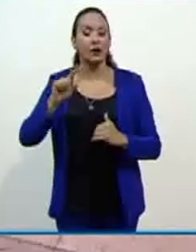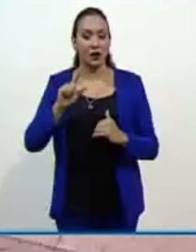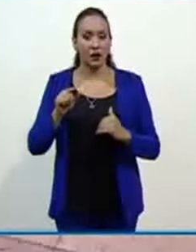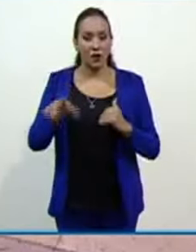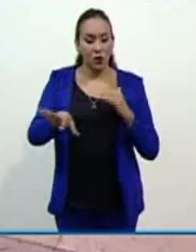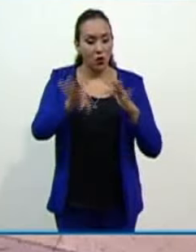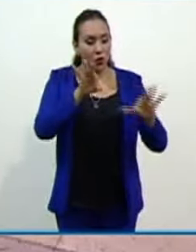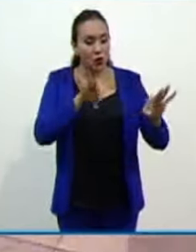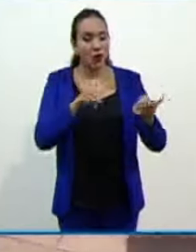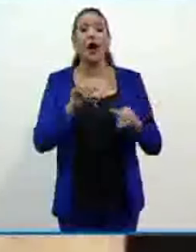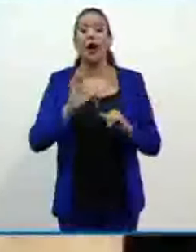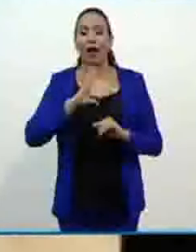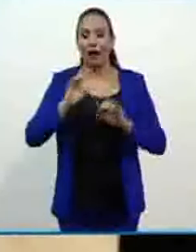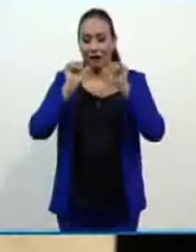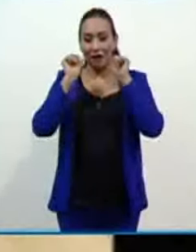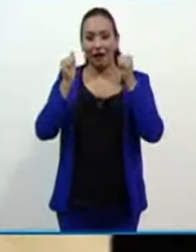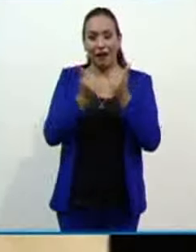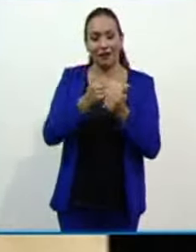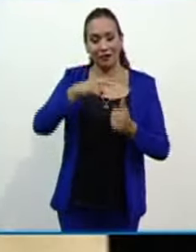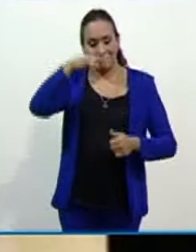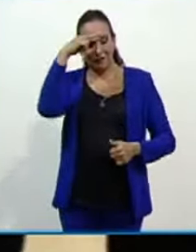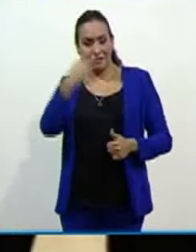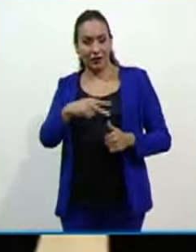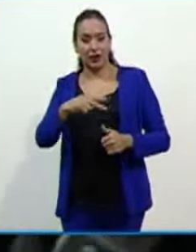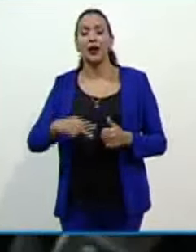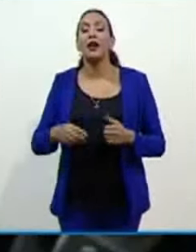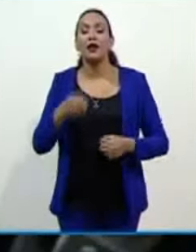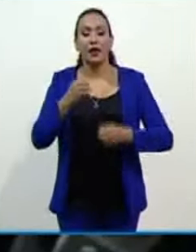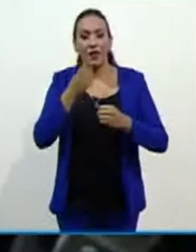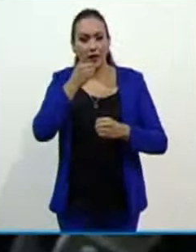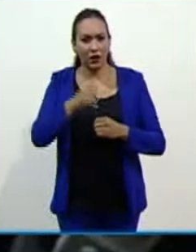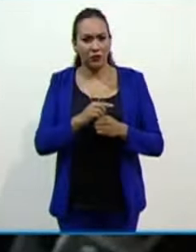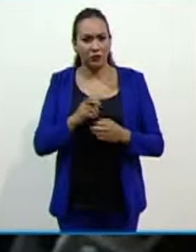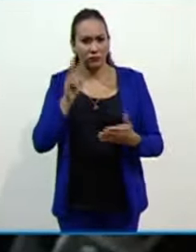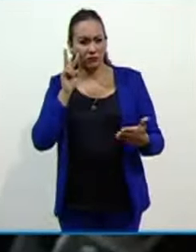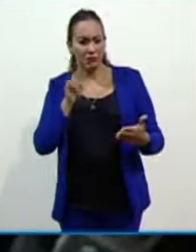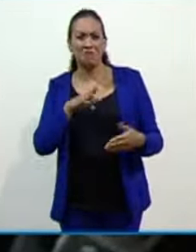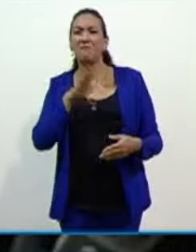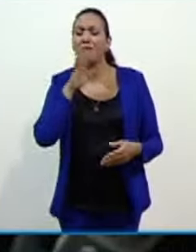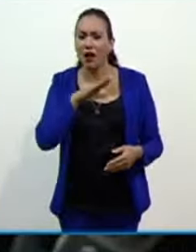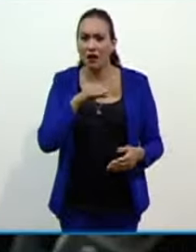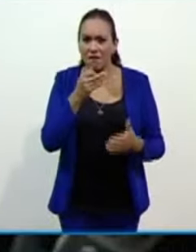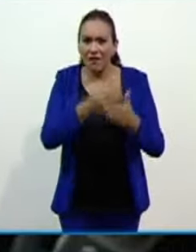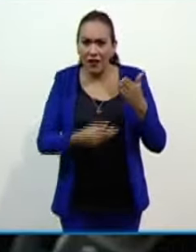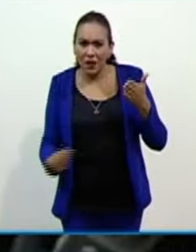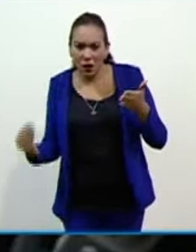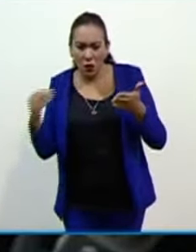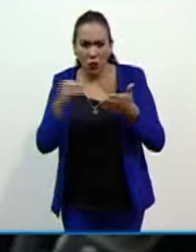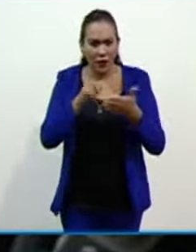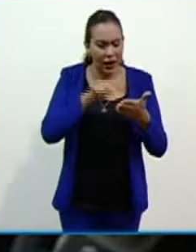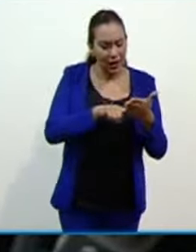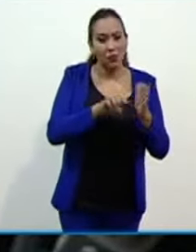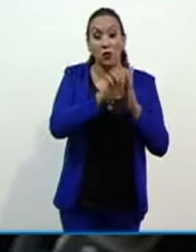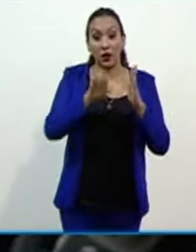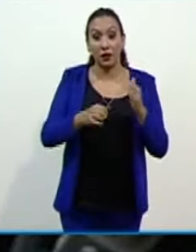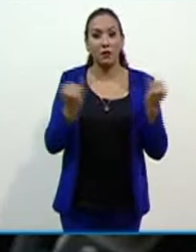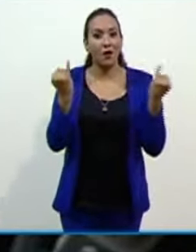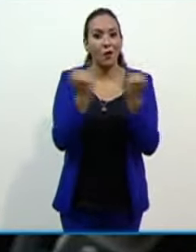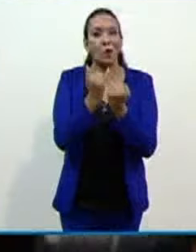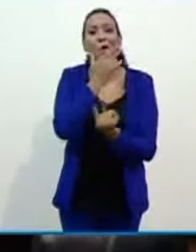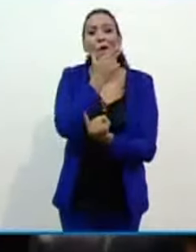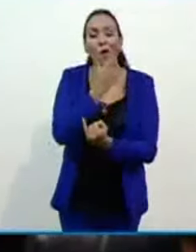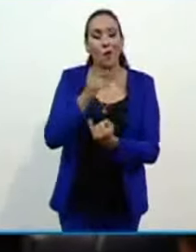la Asociación Mexicana de Juzgadoras calificó de inaudito que no se hayan incluido el principio de paridad de género. Indicó